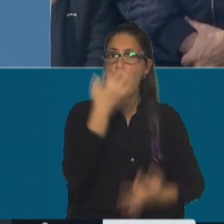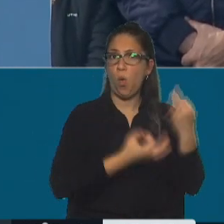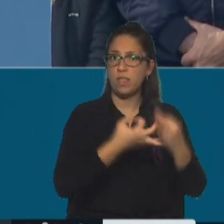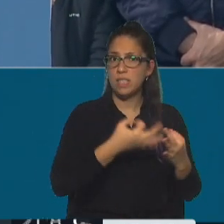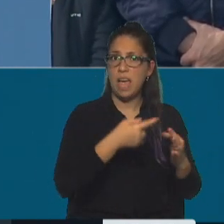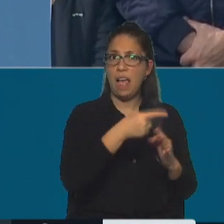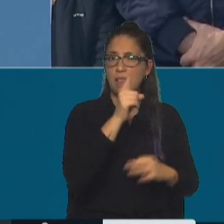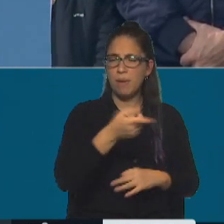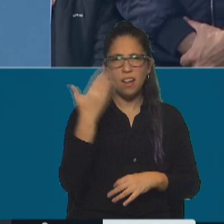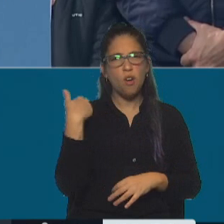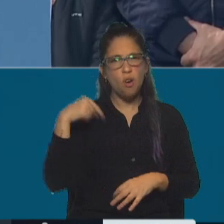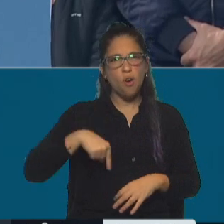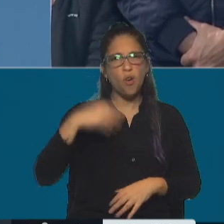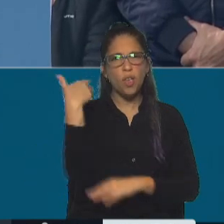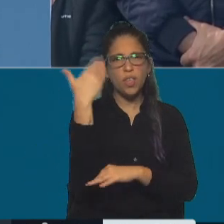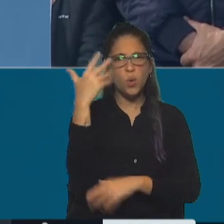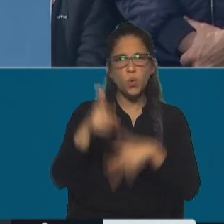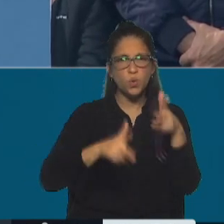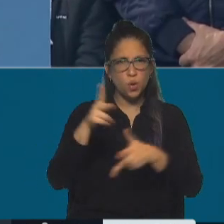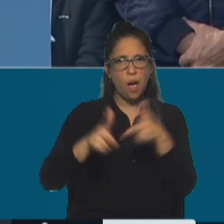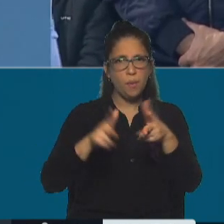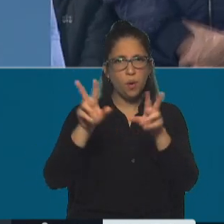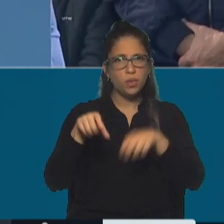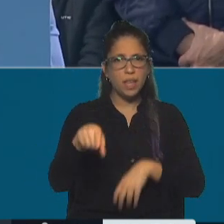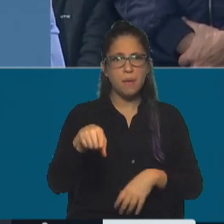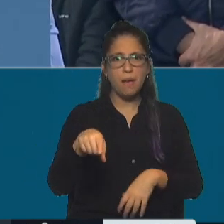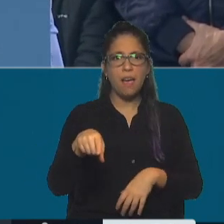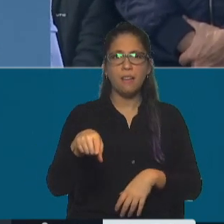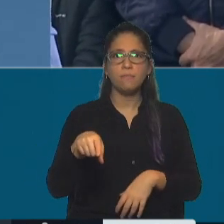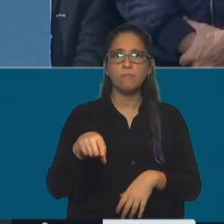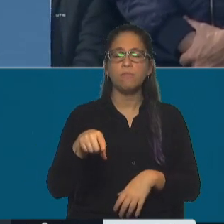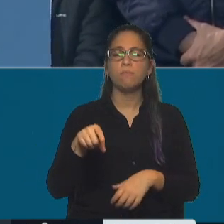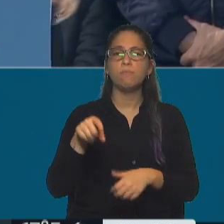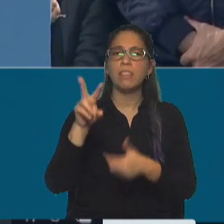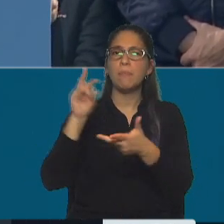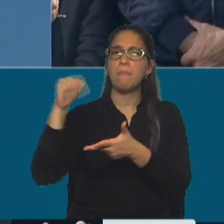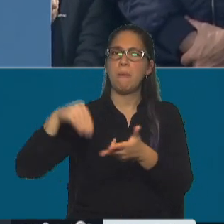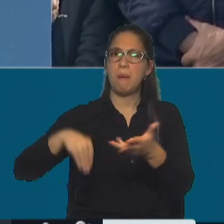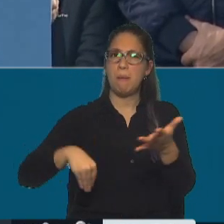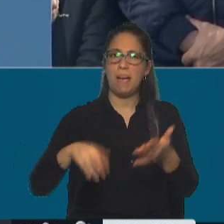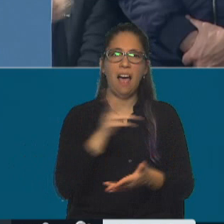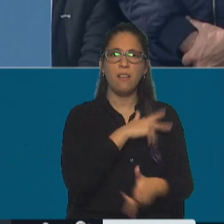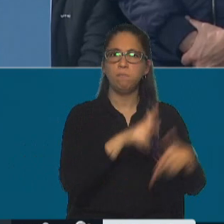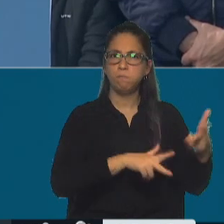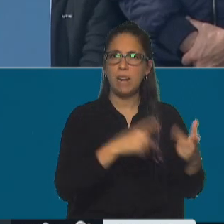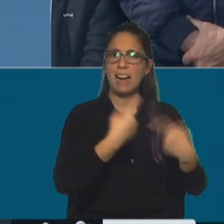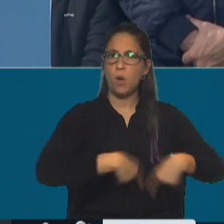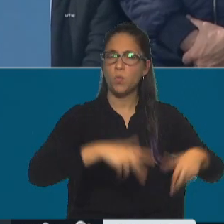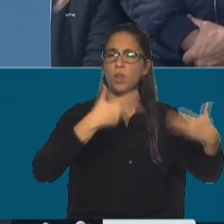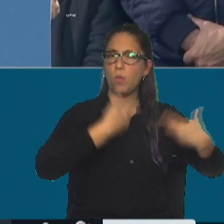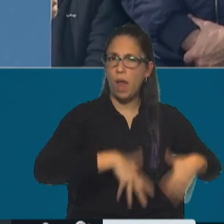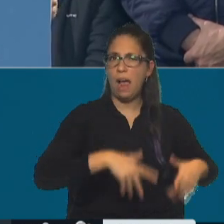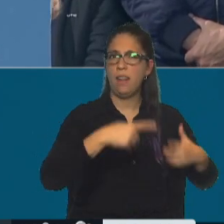como hoy en un pasaje del discurso también se mencionó, que son otros temas, ¿no? Junto a los que veníamos mencionando recién, como el de los recursos